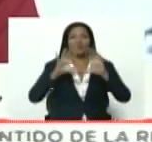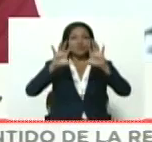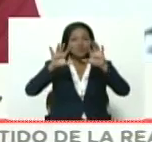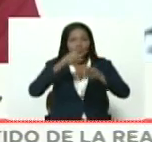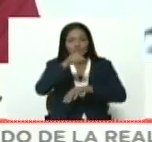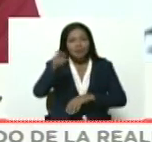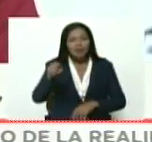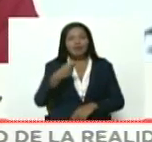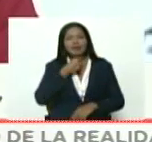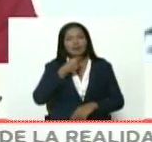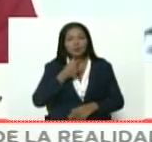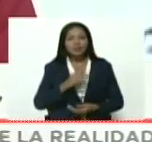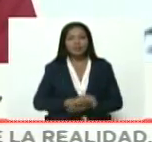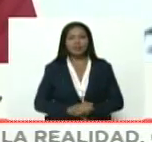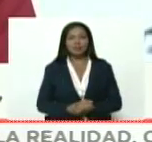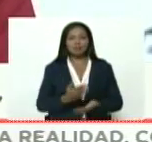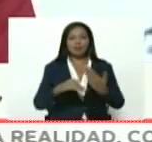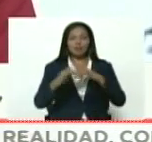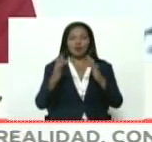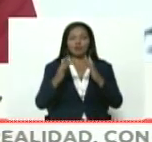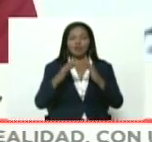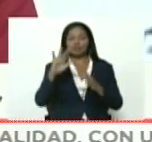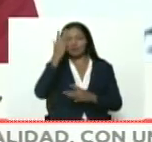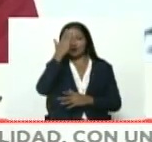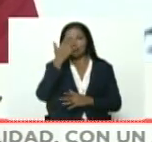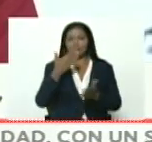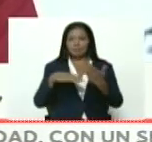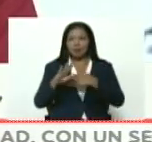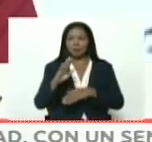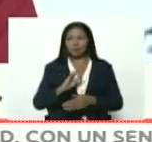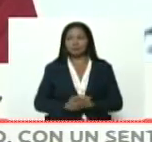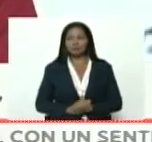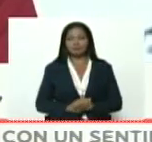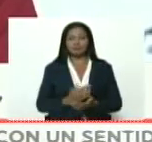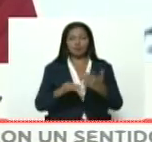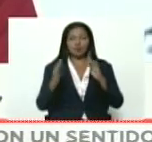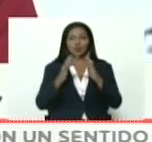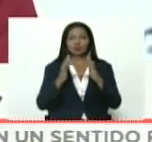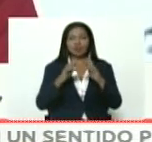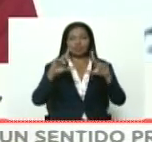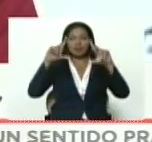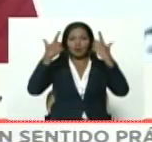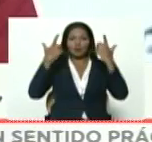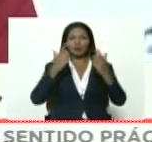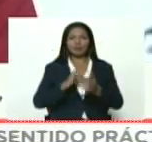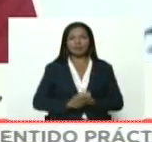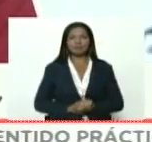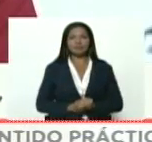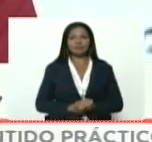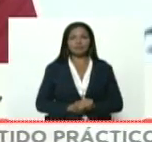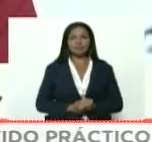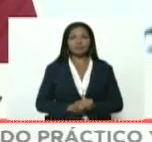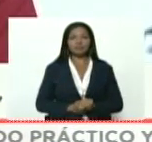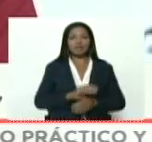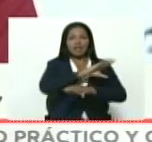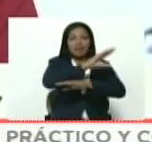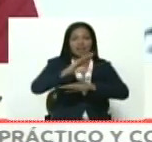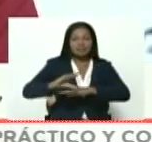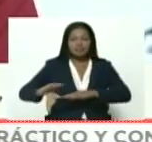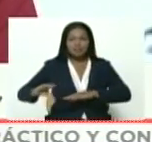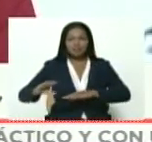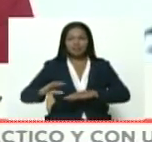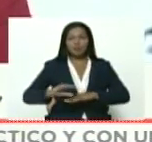Les gusta, ¿no? Vámonos al carnaval, pues. Vamos a hacer un pase a La Guaira, en la cinta costera de La